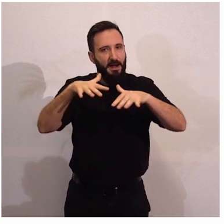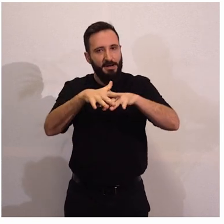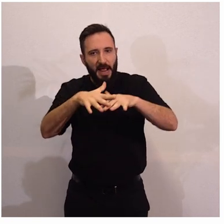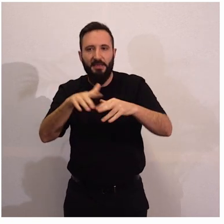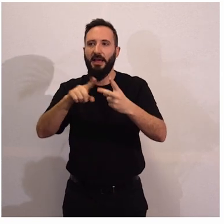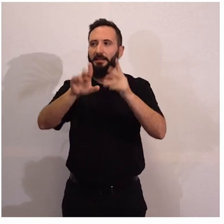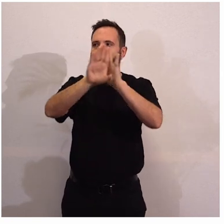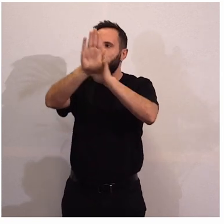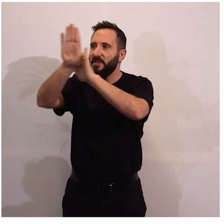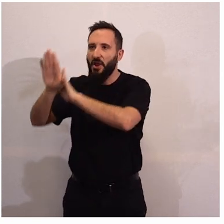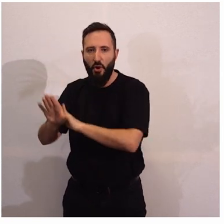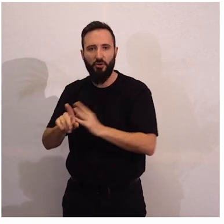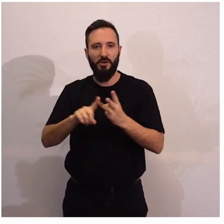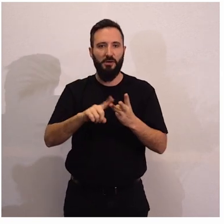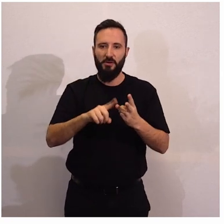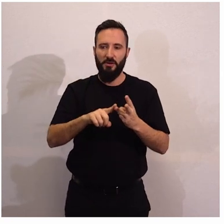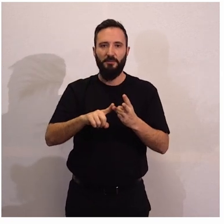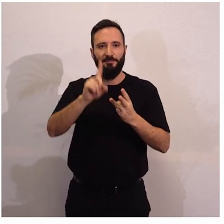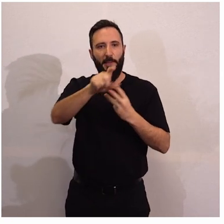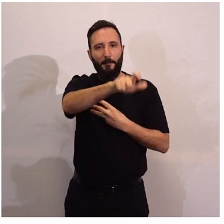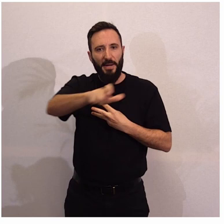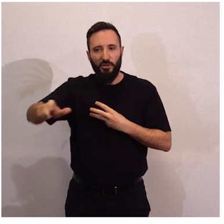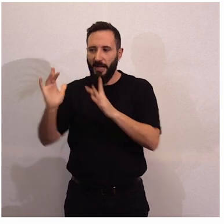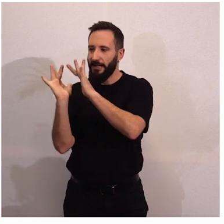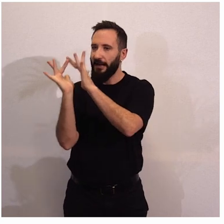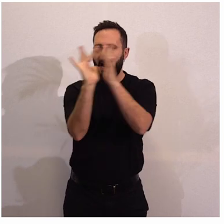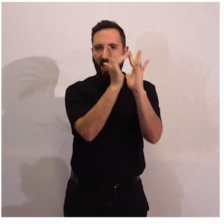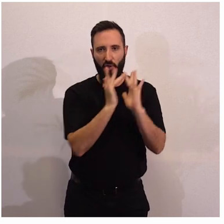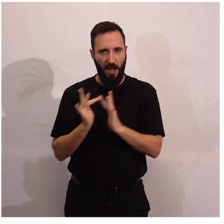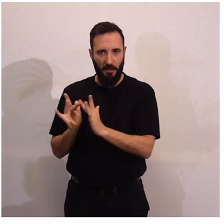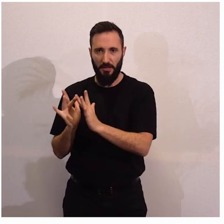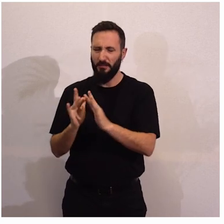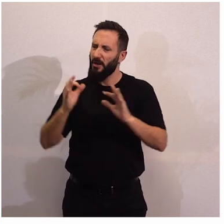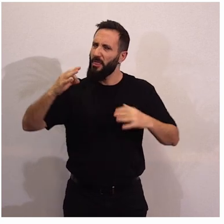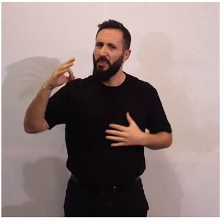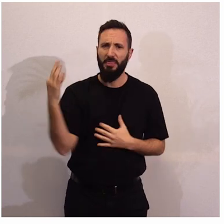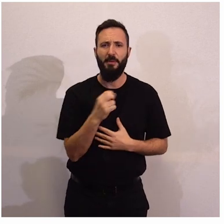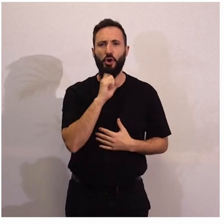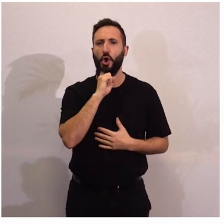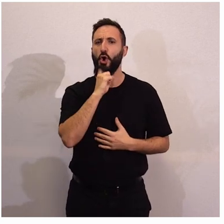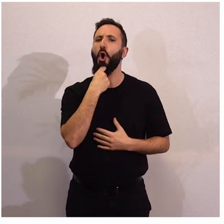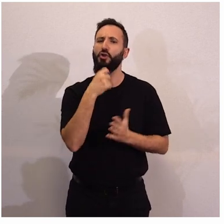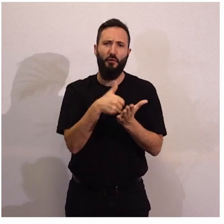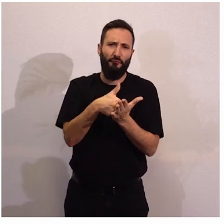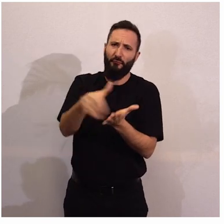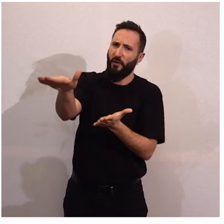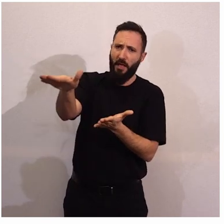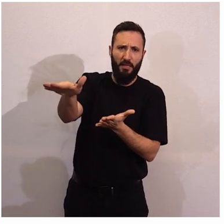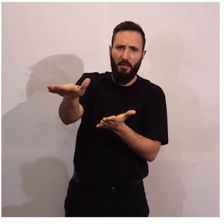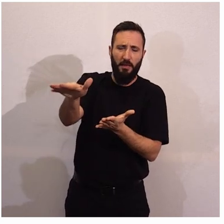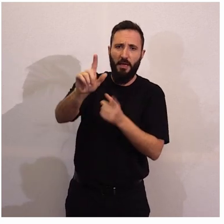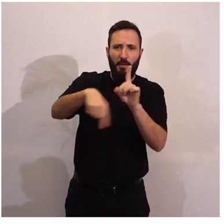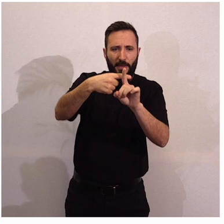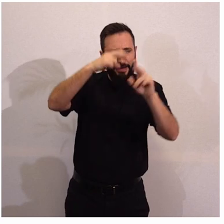nuestros vecindarios, con las personas que nos relacionemos, pero sí expulsar el odio y dejar entrar, bueno, pues